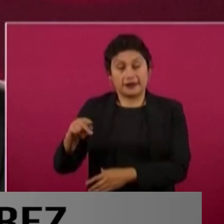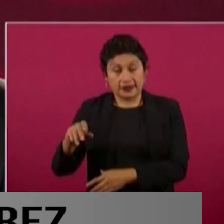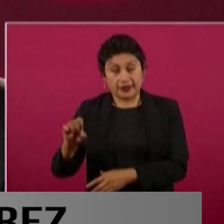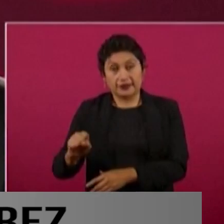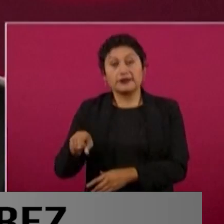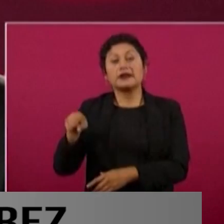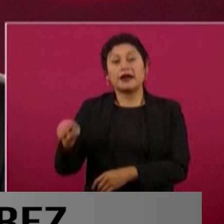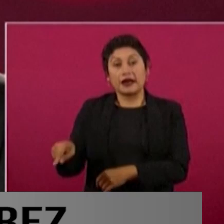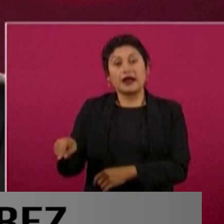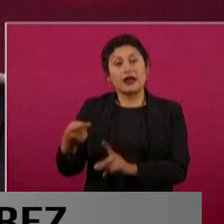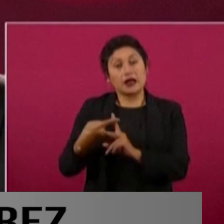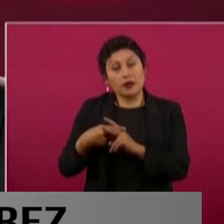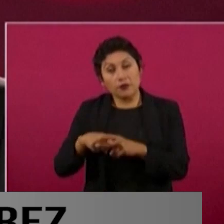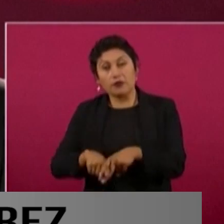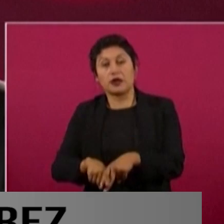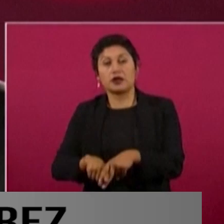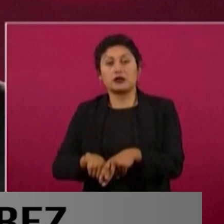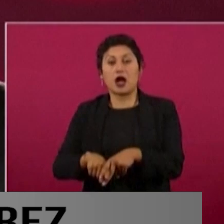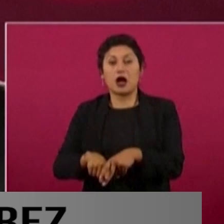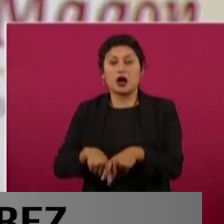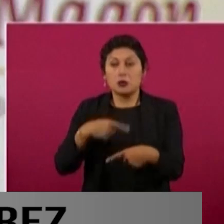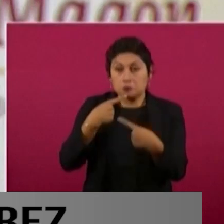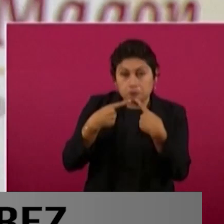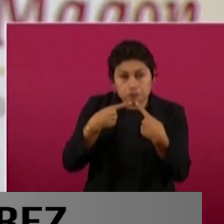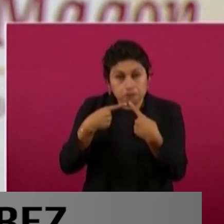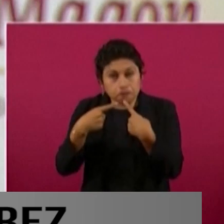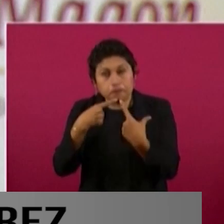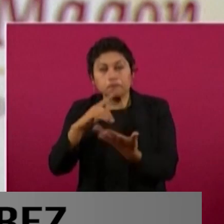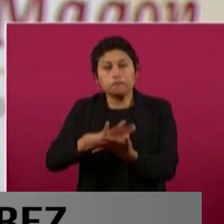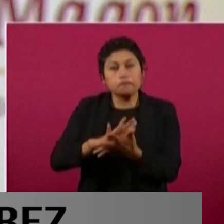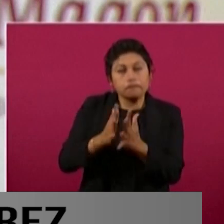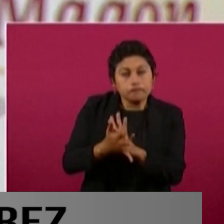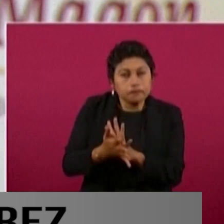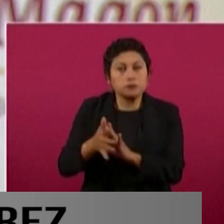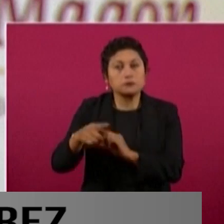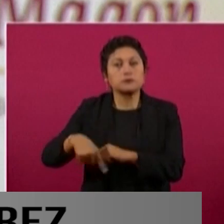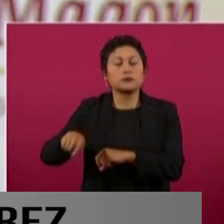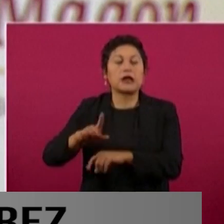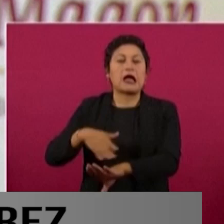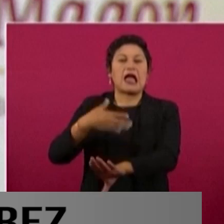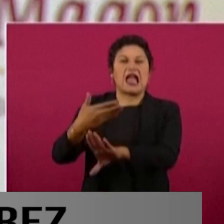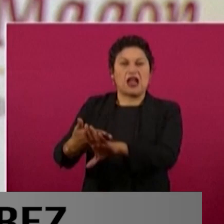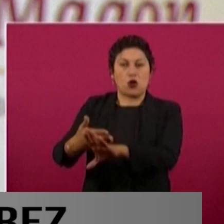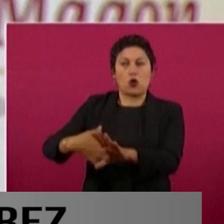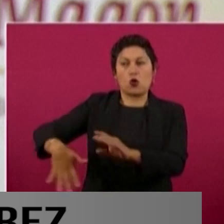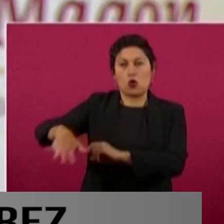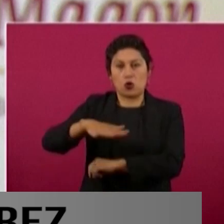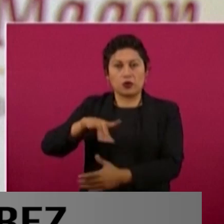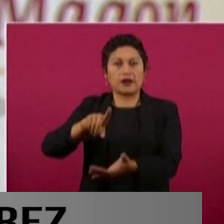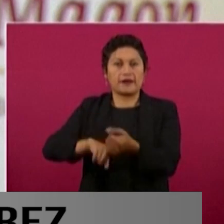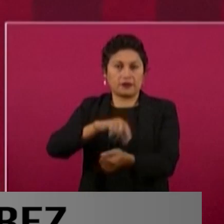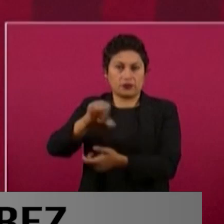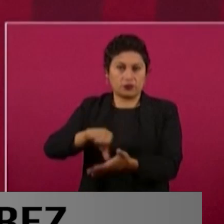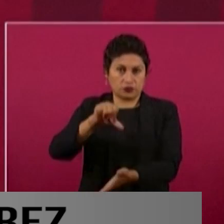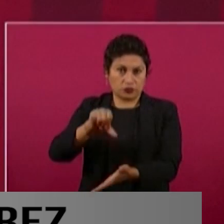escalada violenta en los estados de Jalisco y Guanajuato. Según el gobierno, la violencia se desató luego de que militares irrumpieran